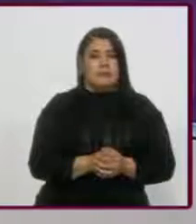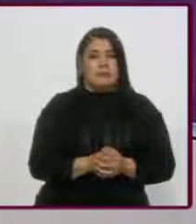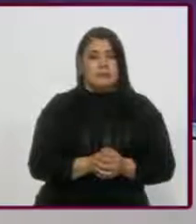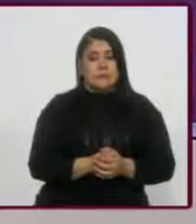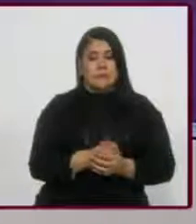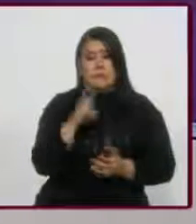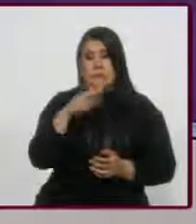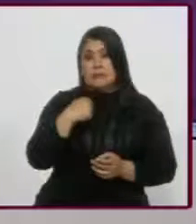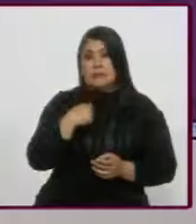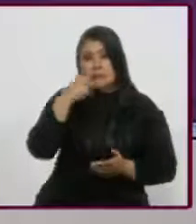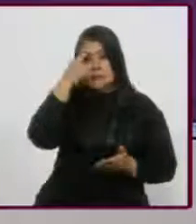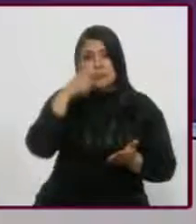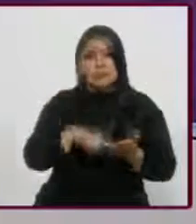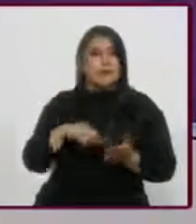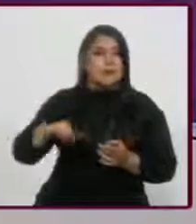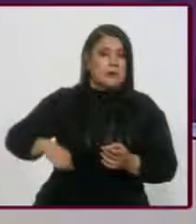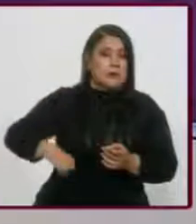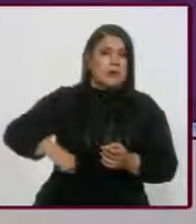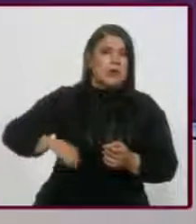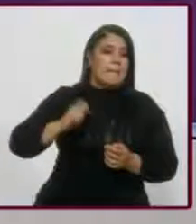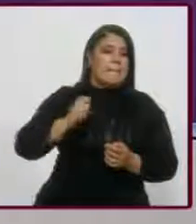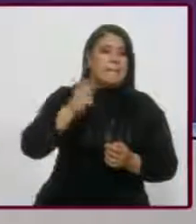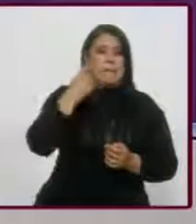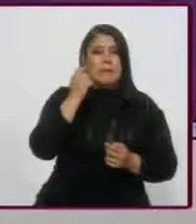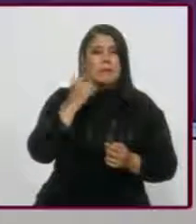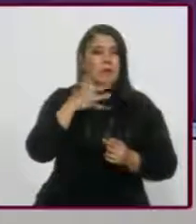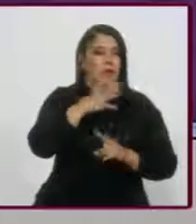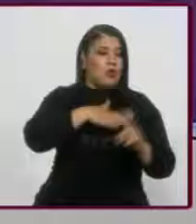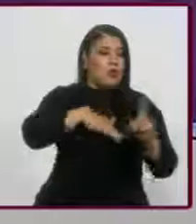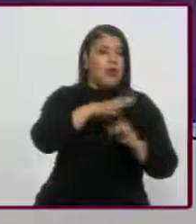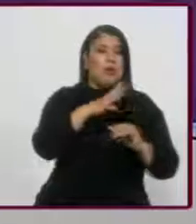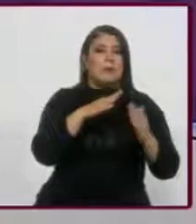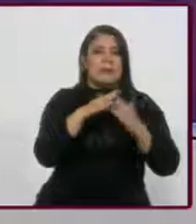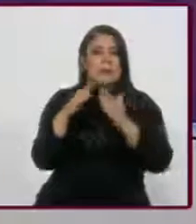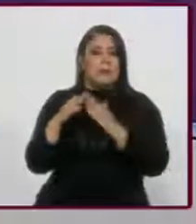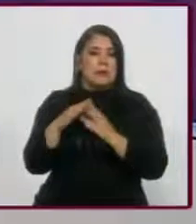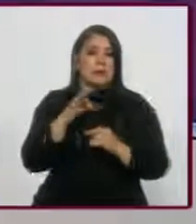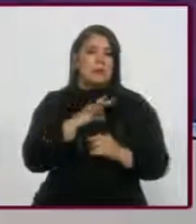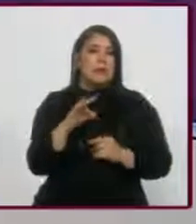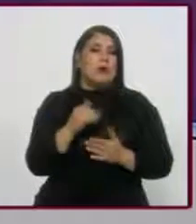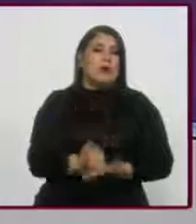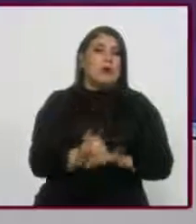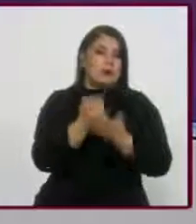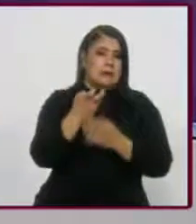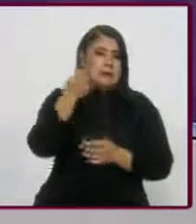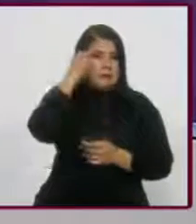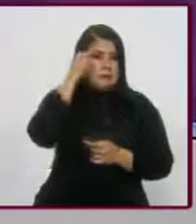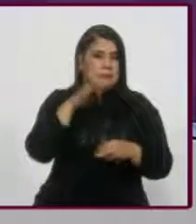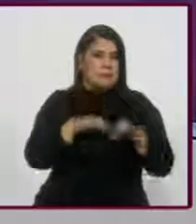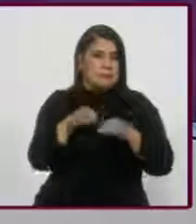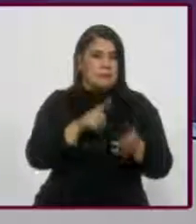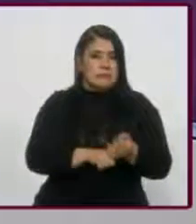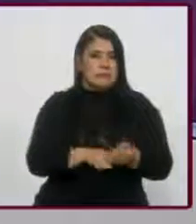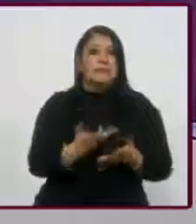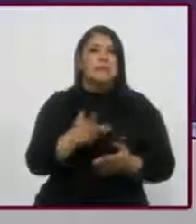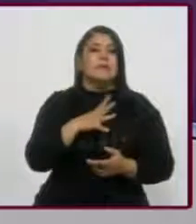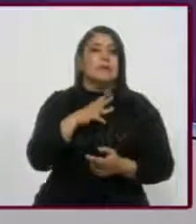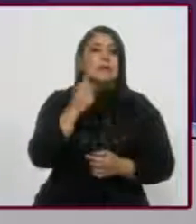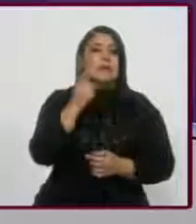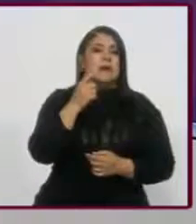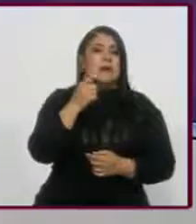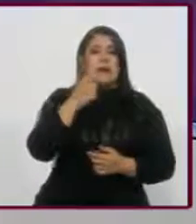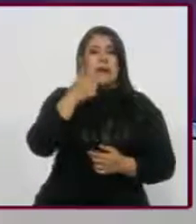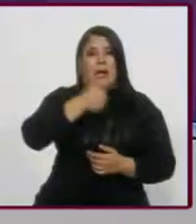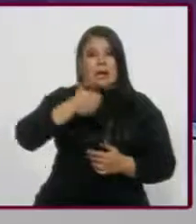parece interesante cuando estamos hablando de la dimensión de hogares que puede contar con esta ayuda, pero sería 1 de cada 5